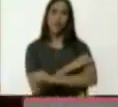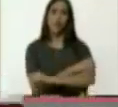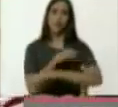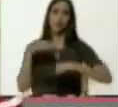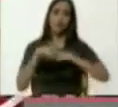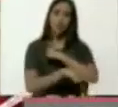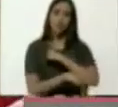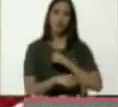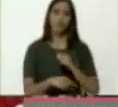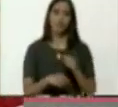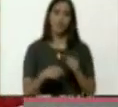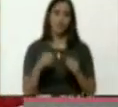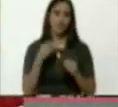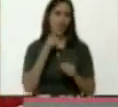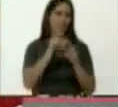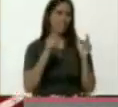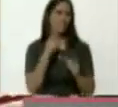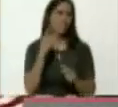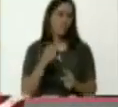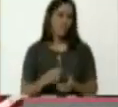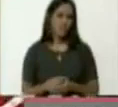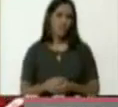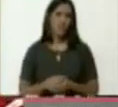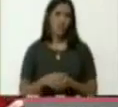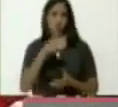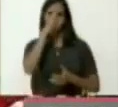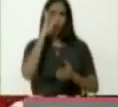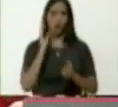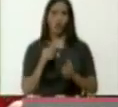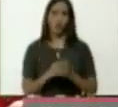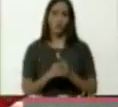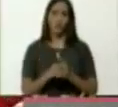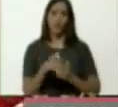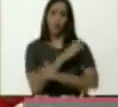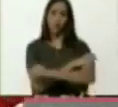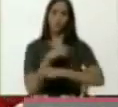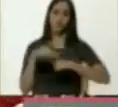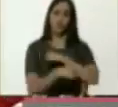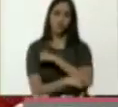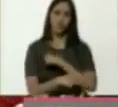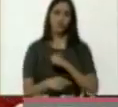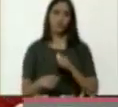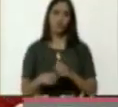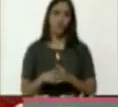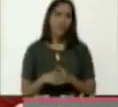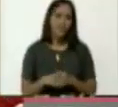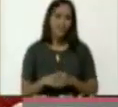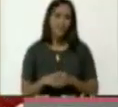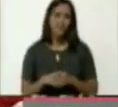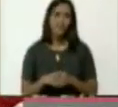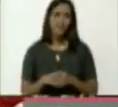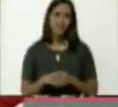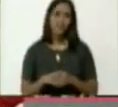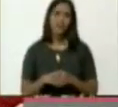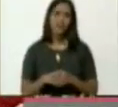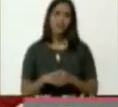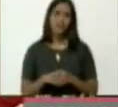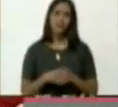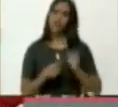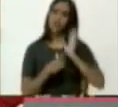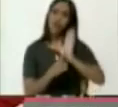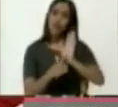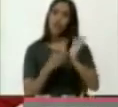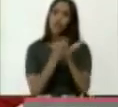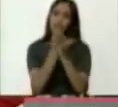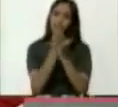¿O es que aquí la gente no decía eso? Sí. No, Diosdado es la derecha endógena. ¿Ah? Y no te lo ha demostrado con